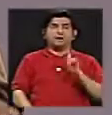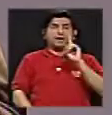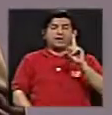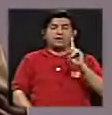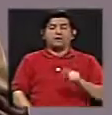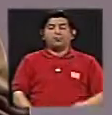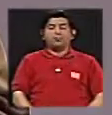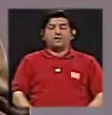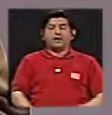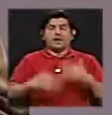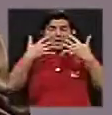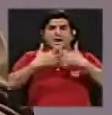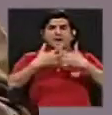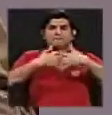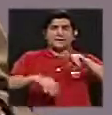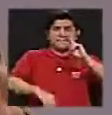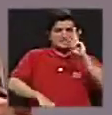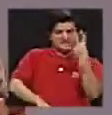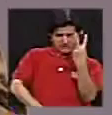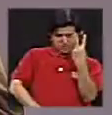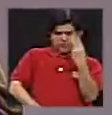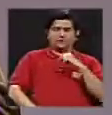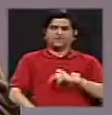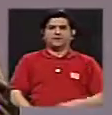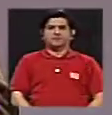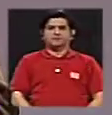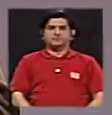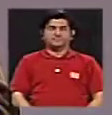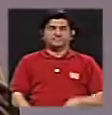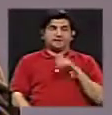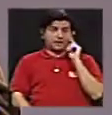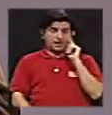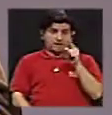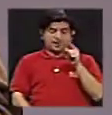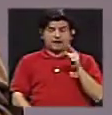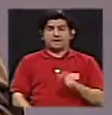cesionario, ¿verdad? O sea, otra empresa que